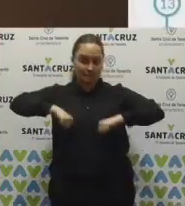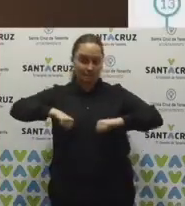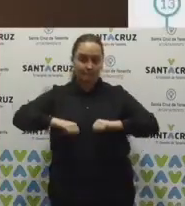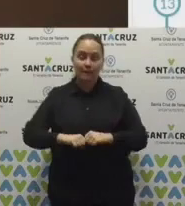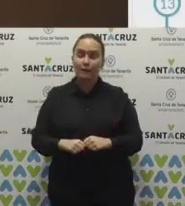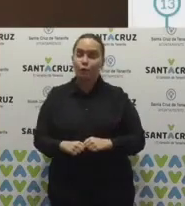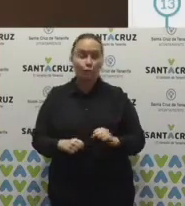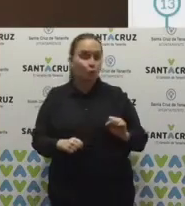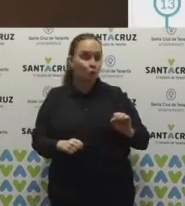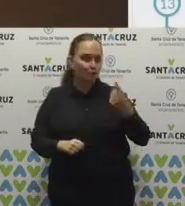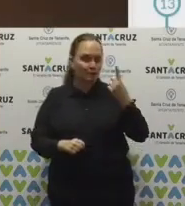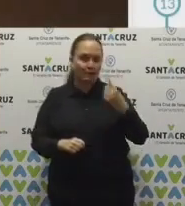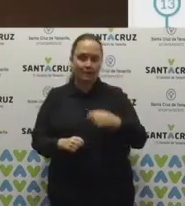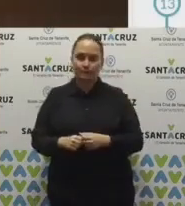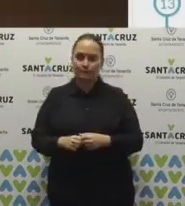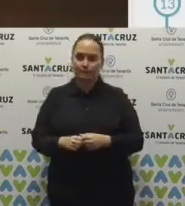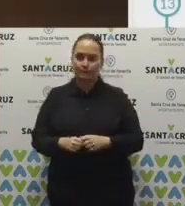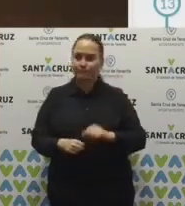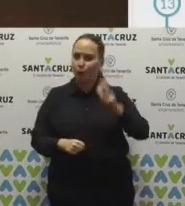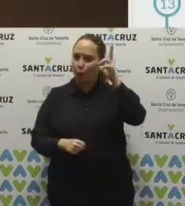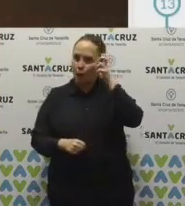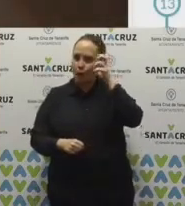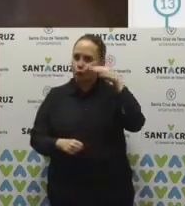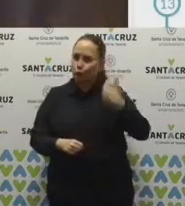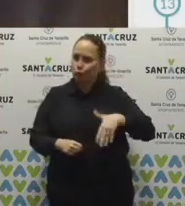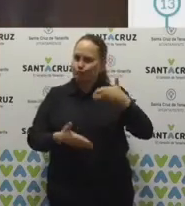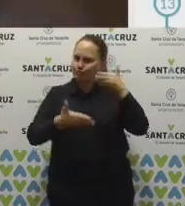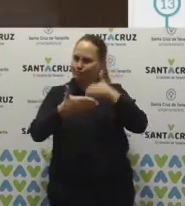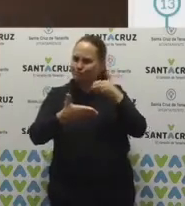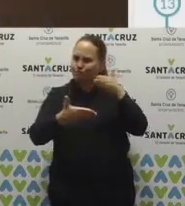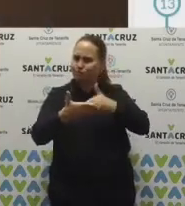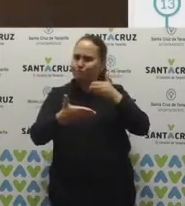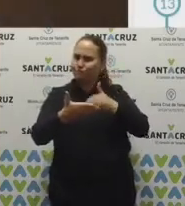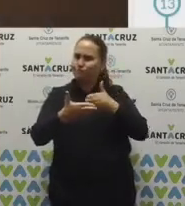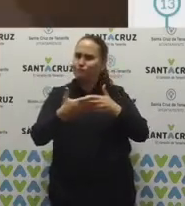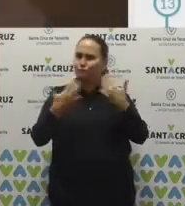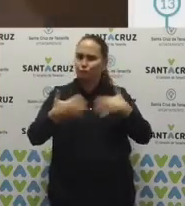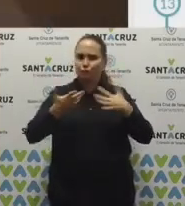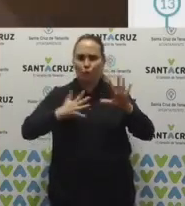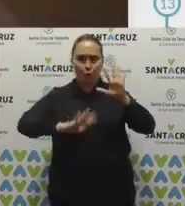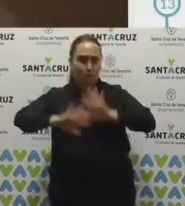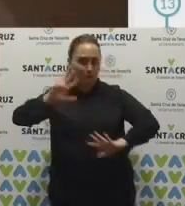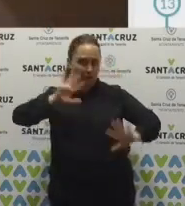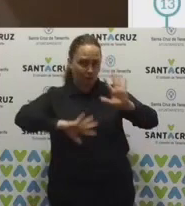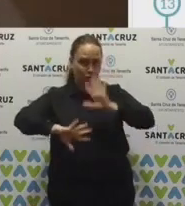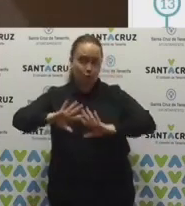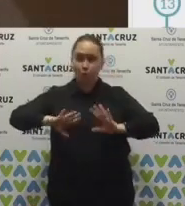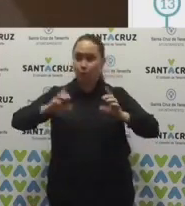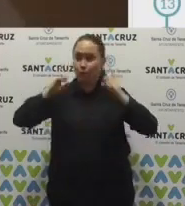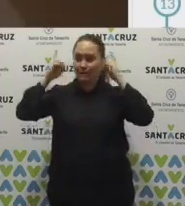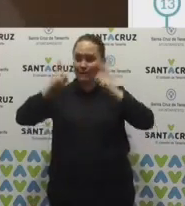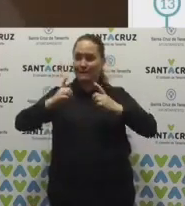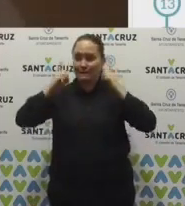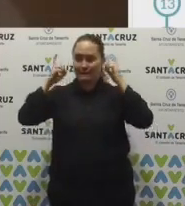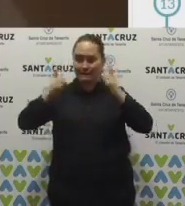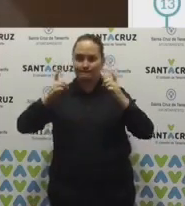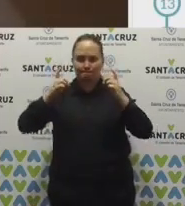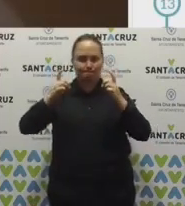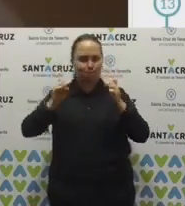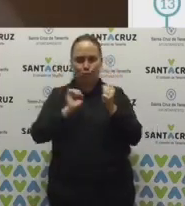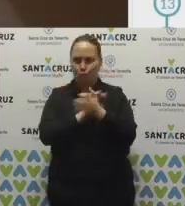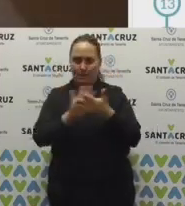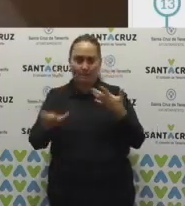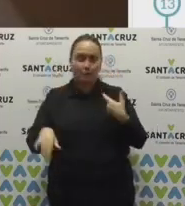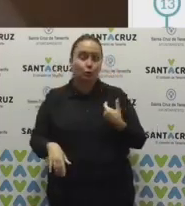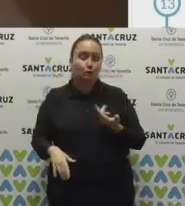difícil oírlo y se hace muy complicado hacerlo de esta manera voy a intentar es repasar de una manera muy rápida yo entiendo